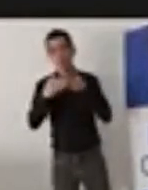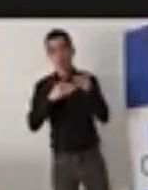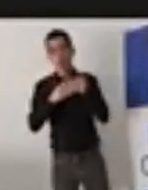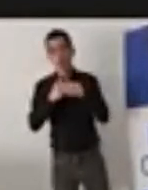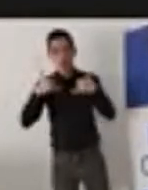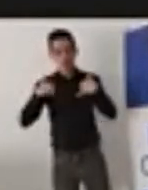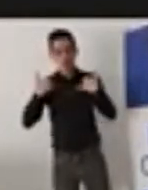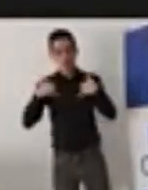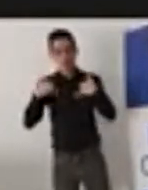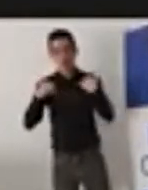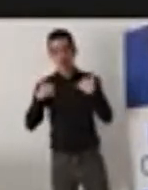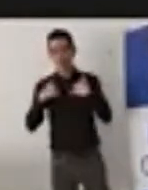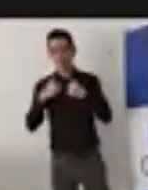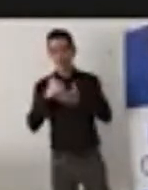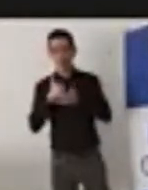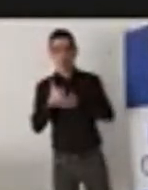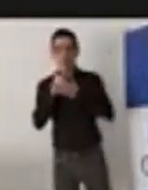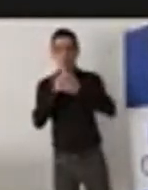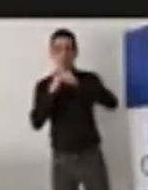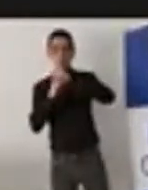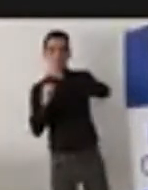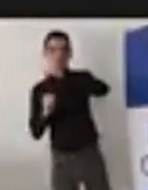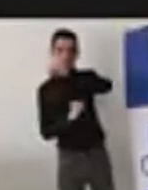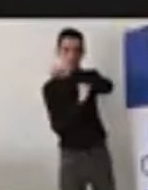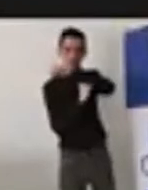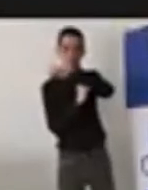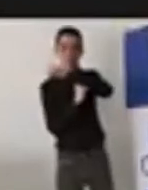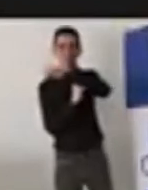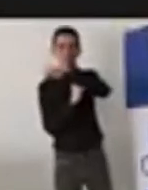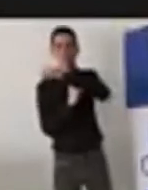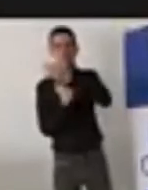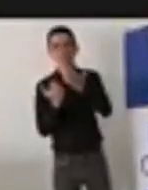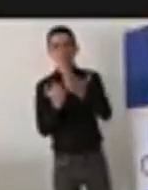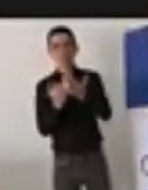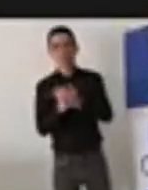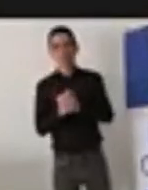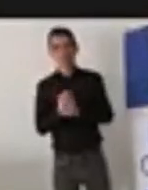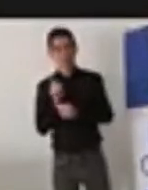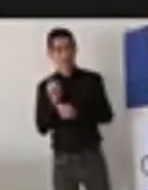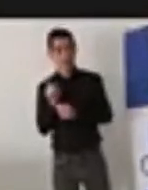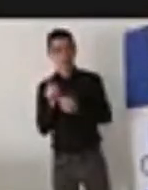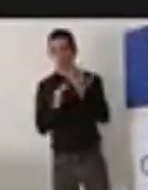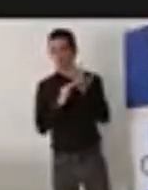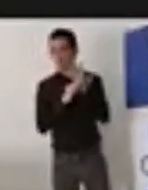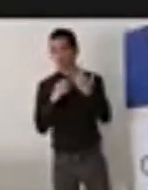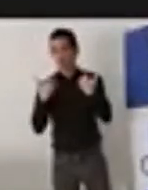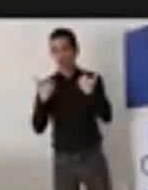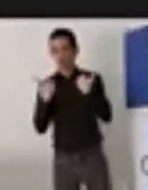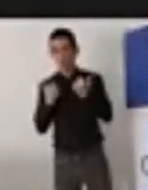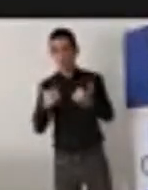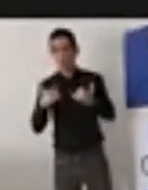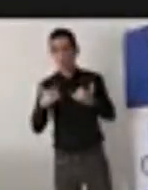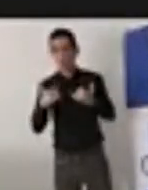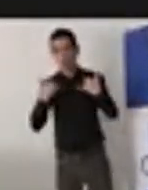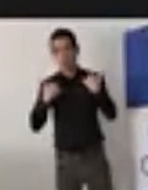el bastión del desarrollo, está reconociendo precisamente esa labor bisagra que tenemos de articular a las generaciones